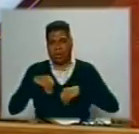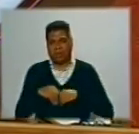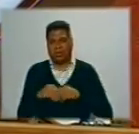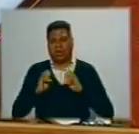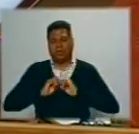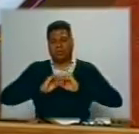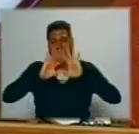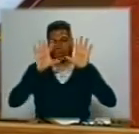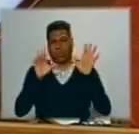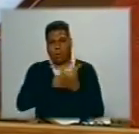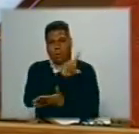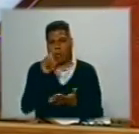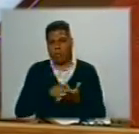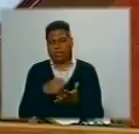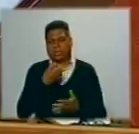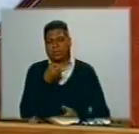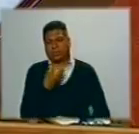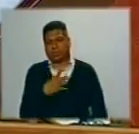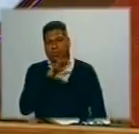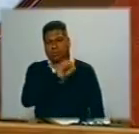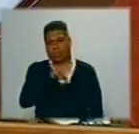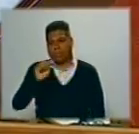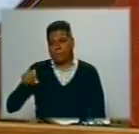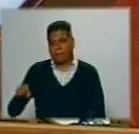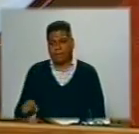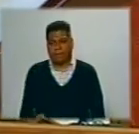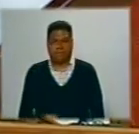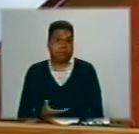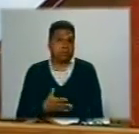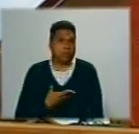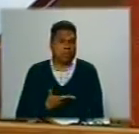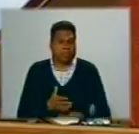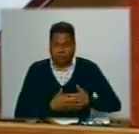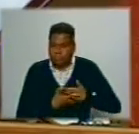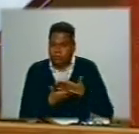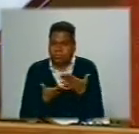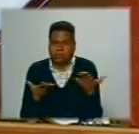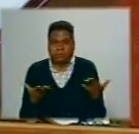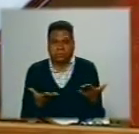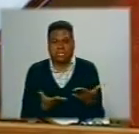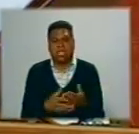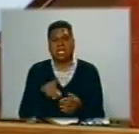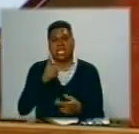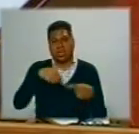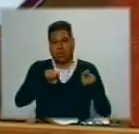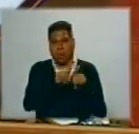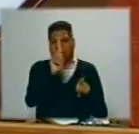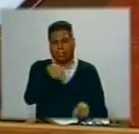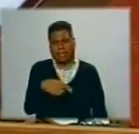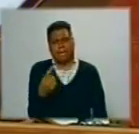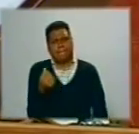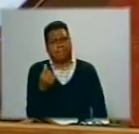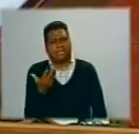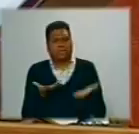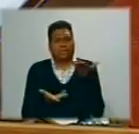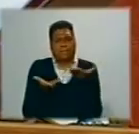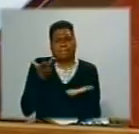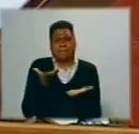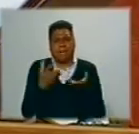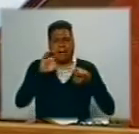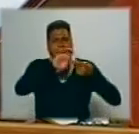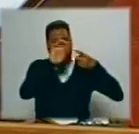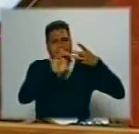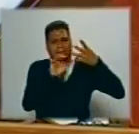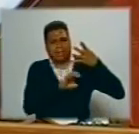oportuna y completa sobre los bienes y servicios puestos a su disposición, así como sus precios, cantidad, peso, característica, calidad y